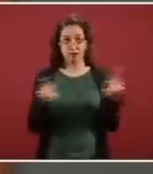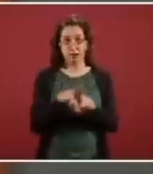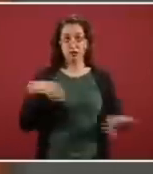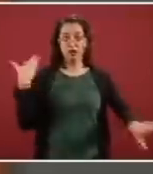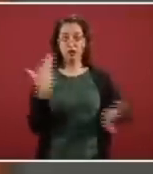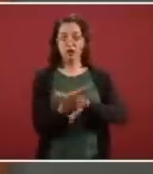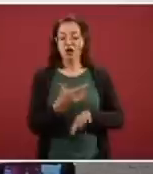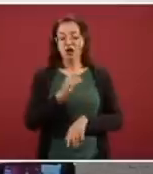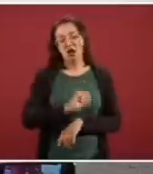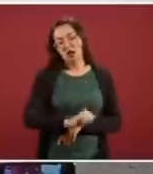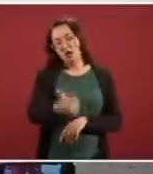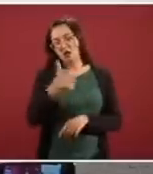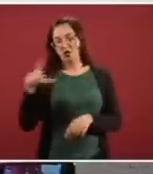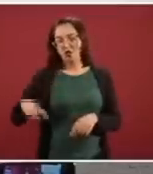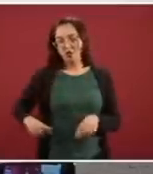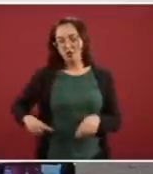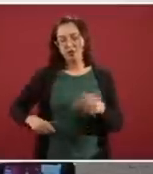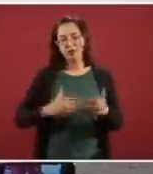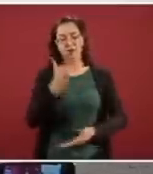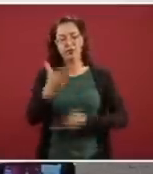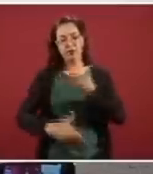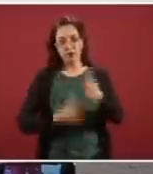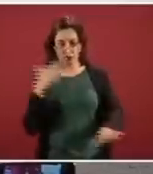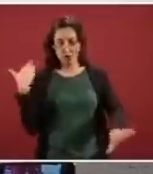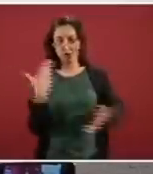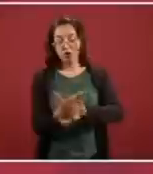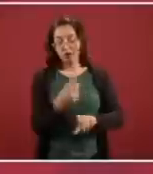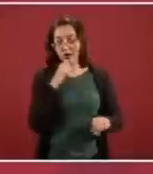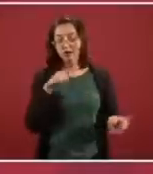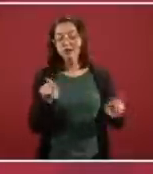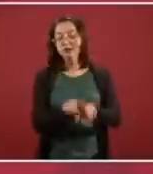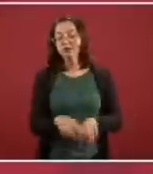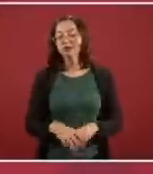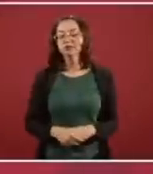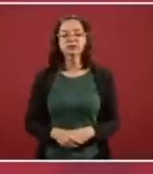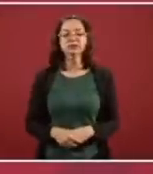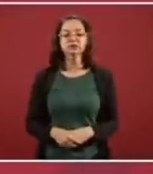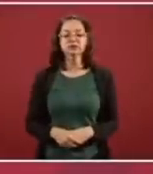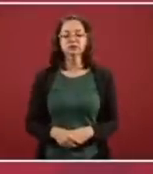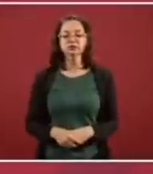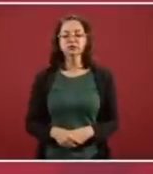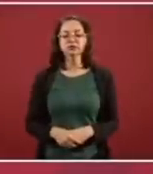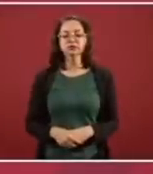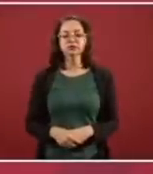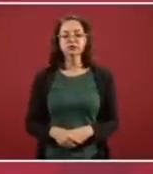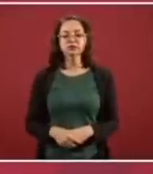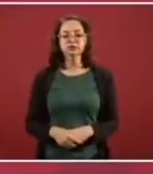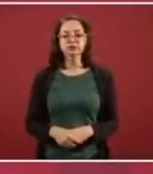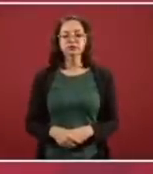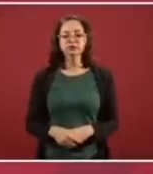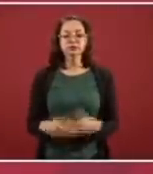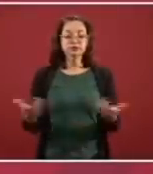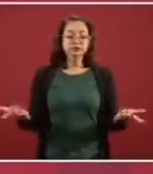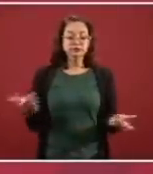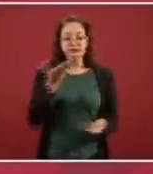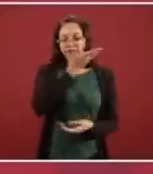funcionarios de su sexenio. No sé, mire, sobre que vaya